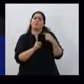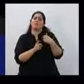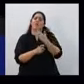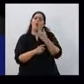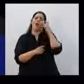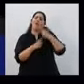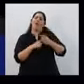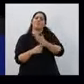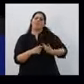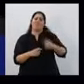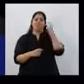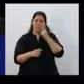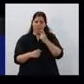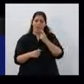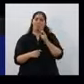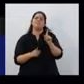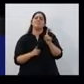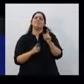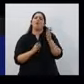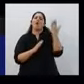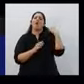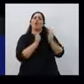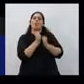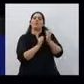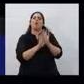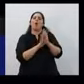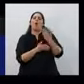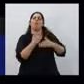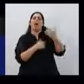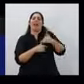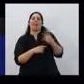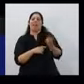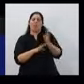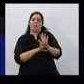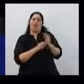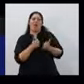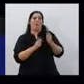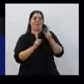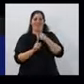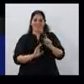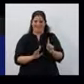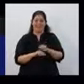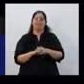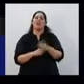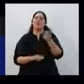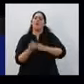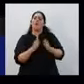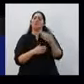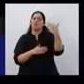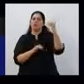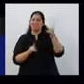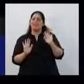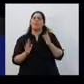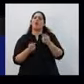presidente y el ex presidente menem con aquel industrialismo retrógrado argentina para no competir el comercio es el futuro pero el